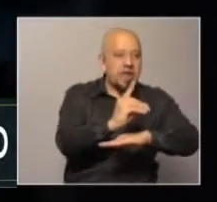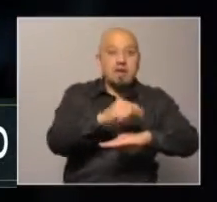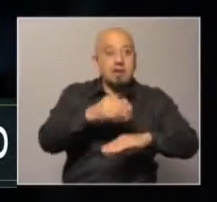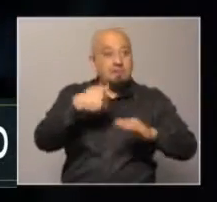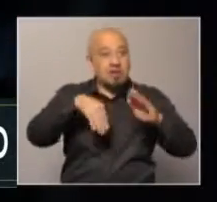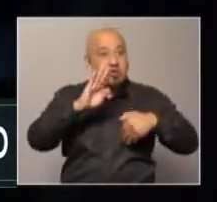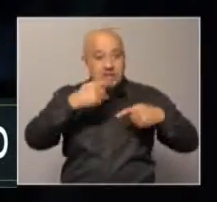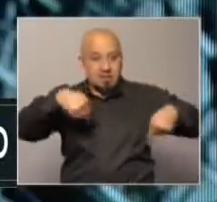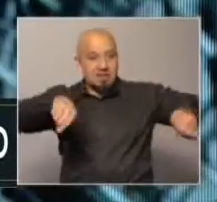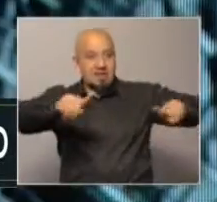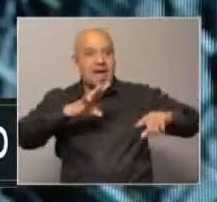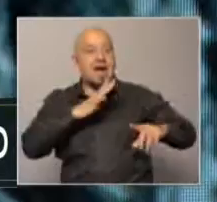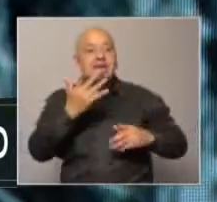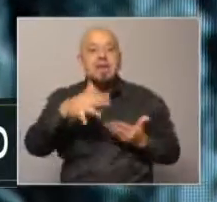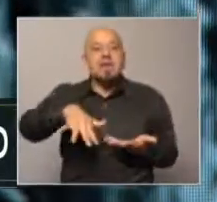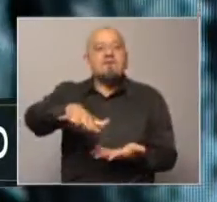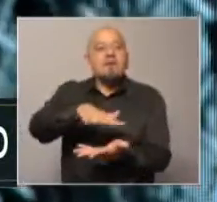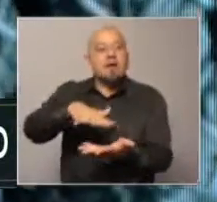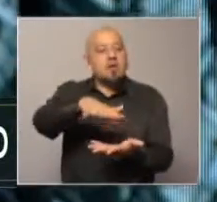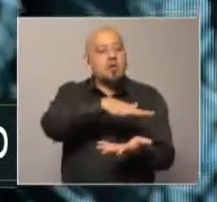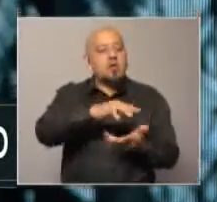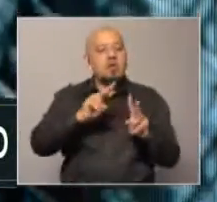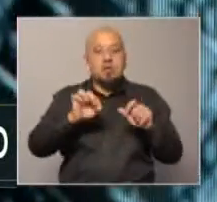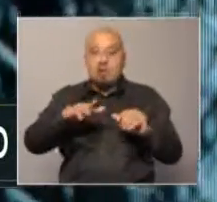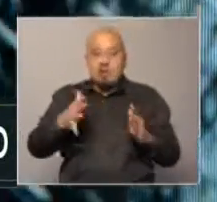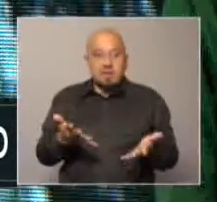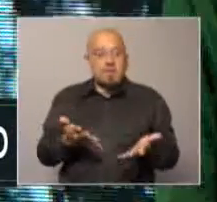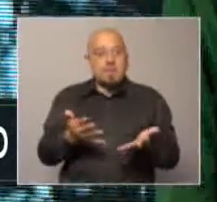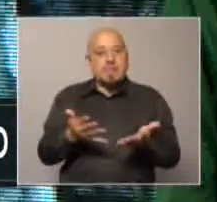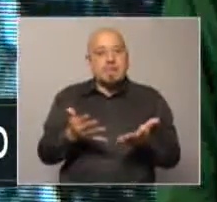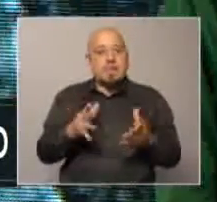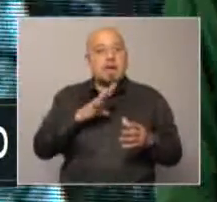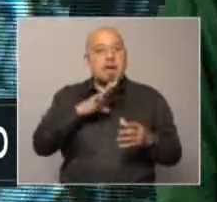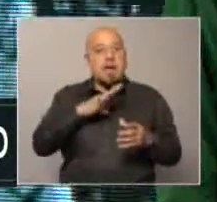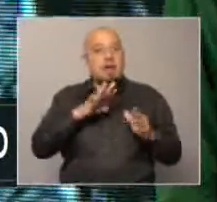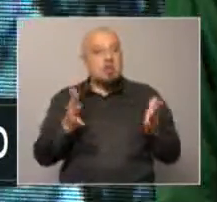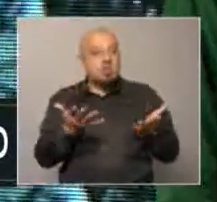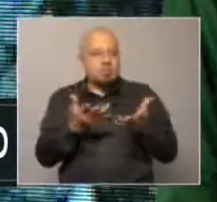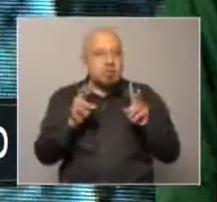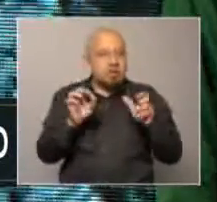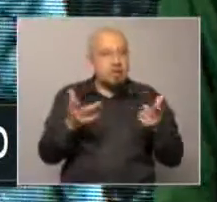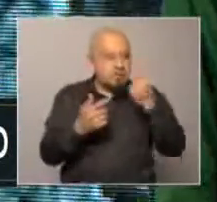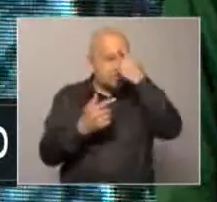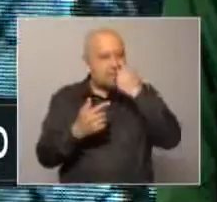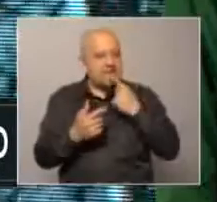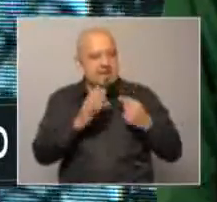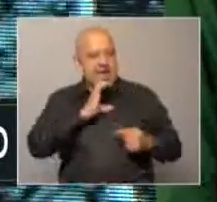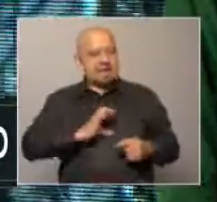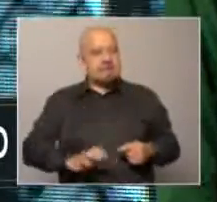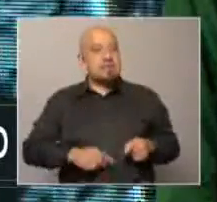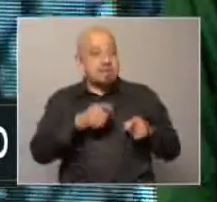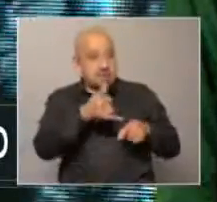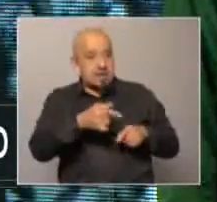mayoría, o sea, hay una selección como en el derecho penal, ¿no? Una selección de determinados perfiles de adolescentes que el